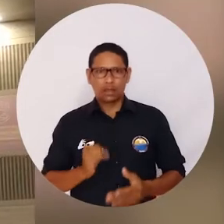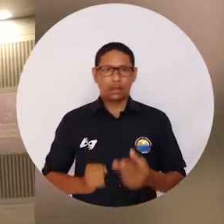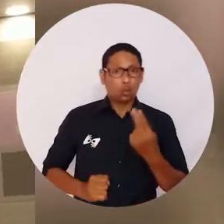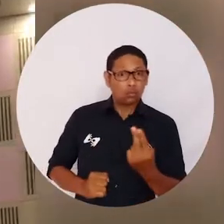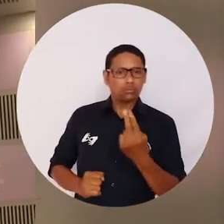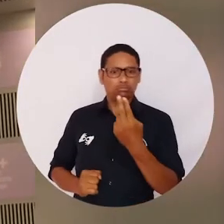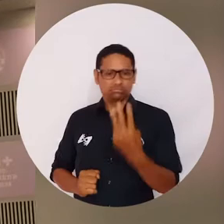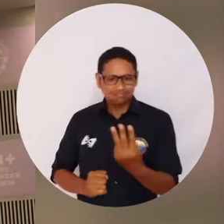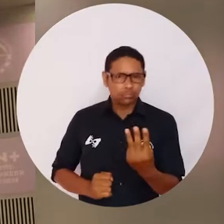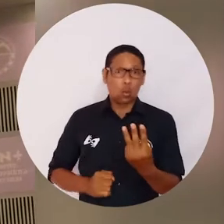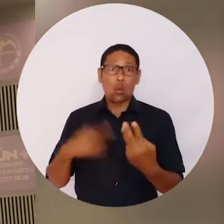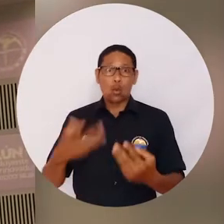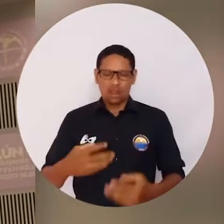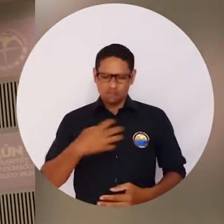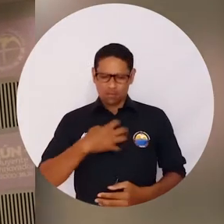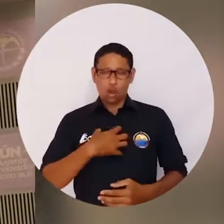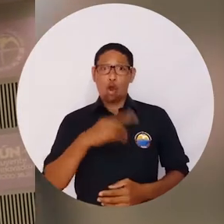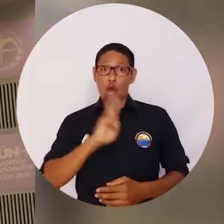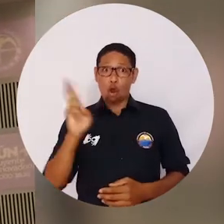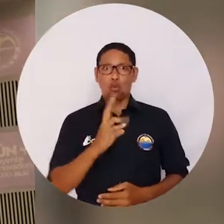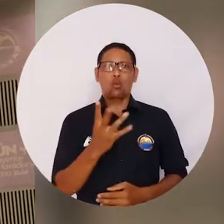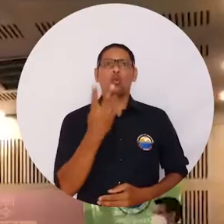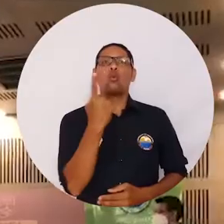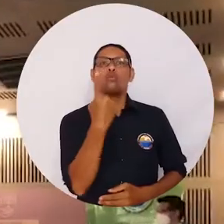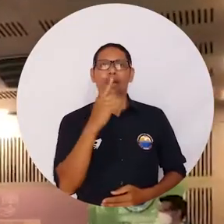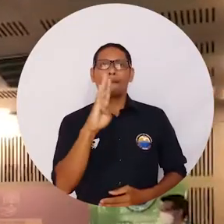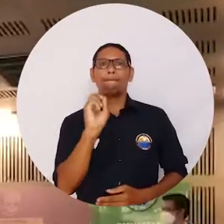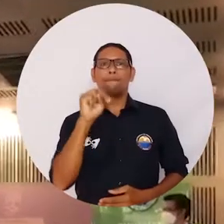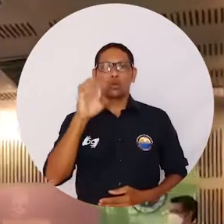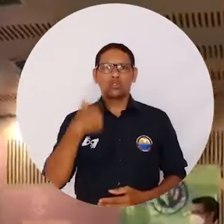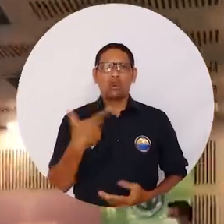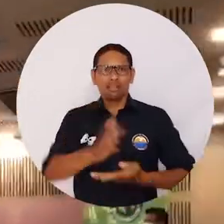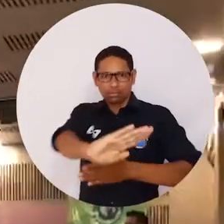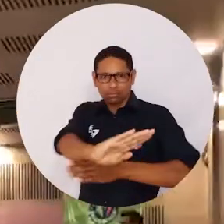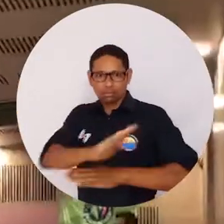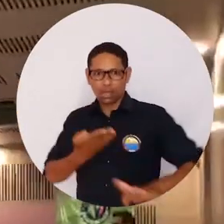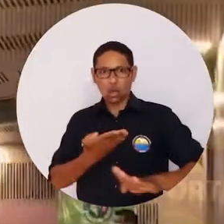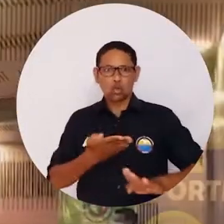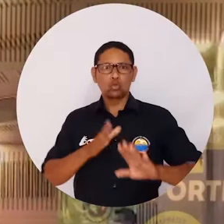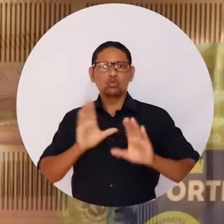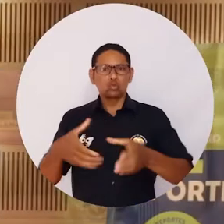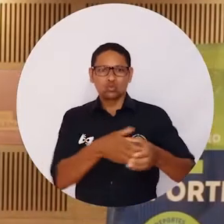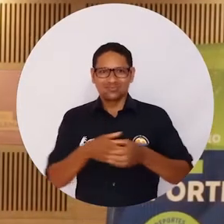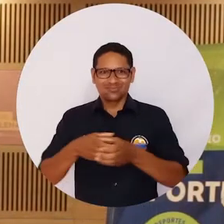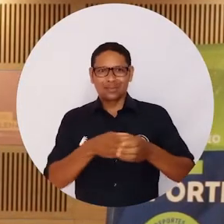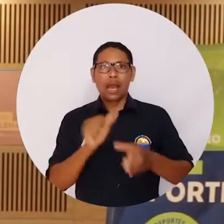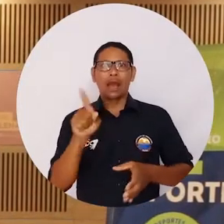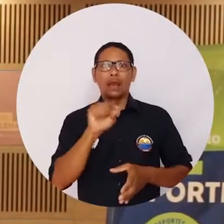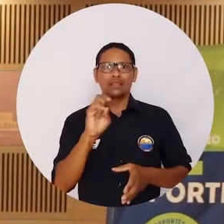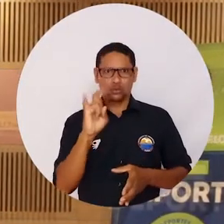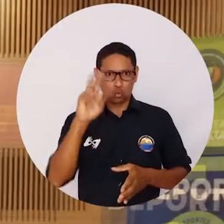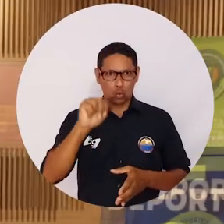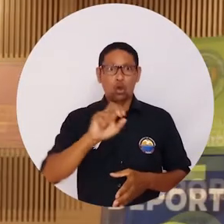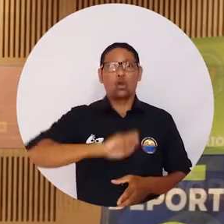en parejas y grupal, sumaron un total de 4 medallas de oro y una de bronce en taekwondo en el Torneo Nacional de la Asociación Colombiana de